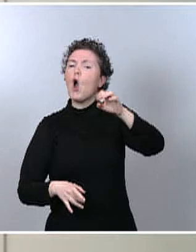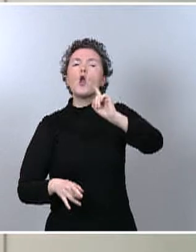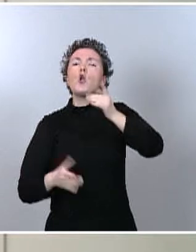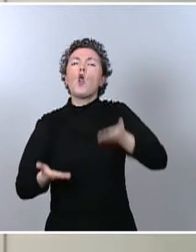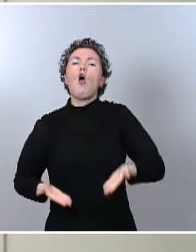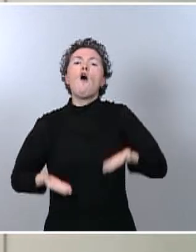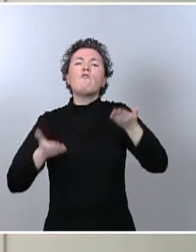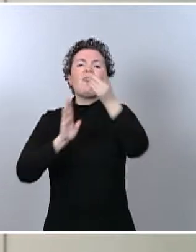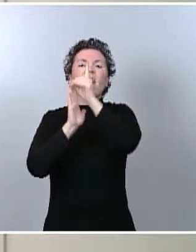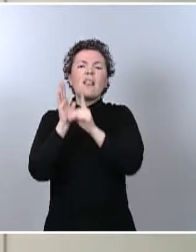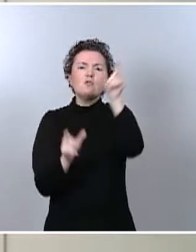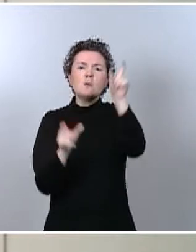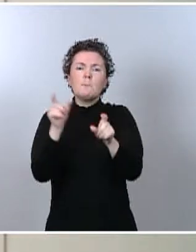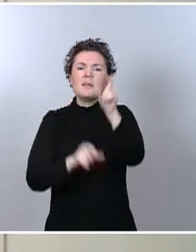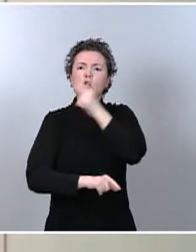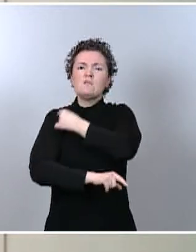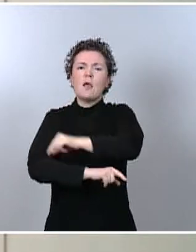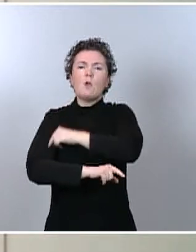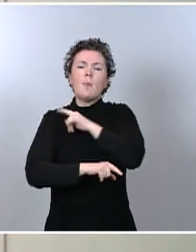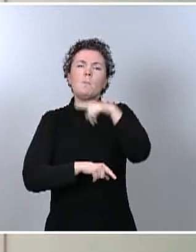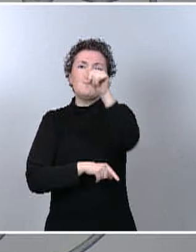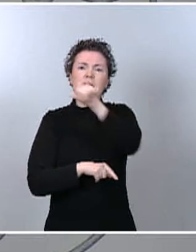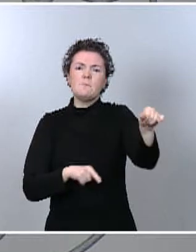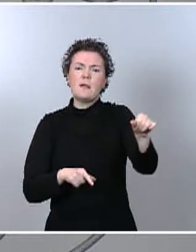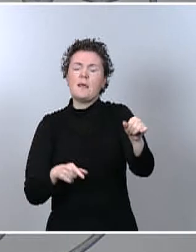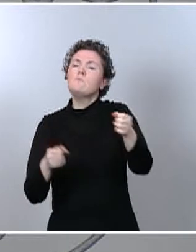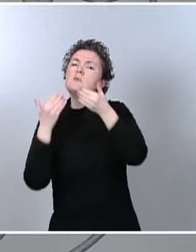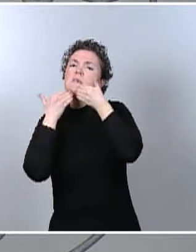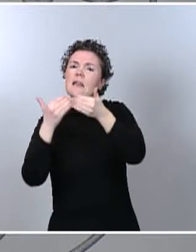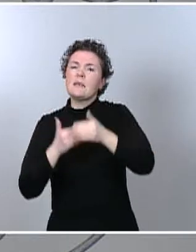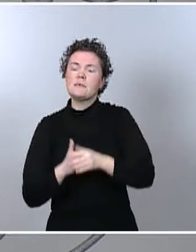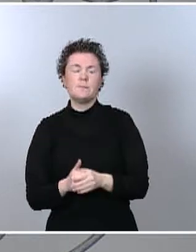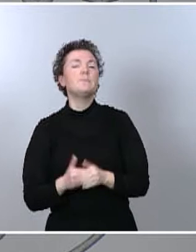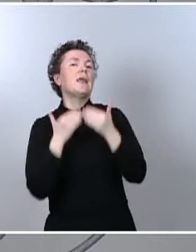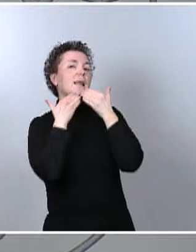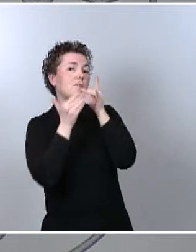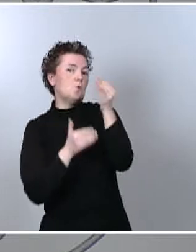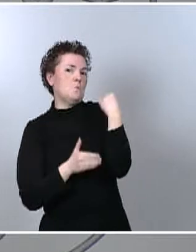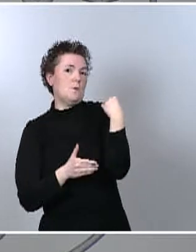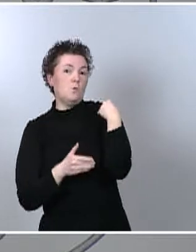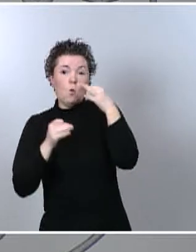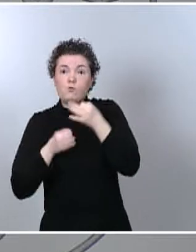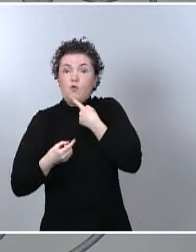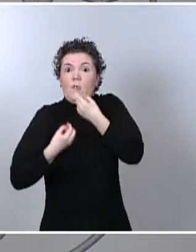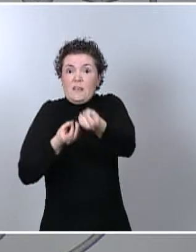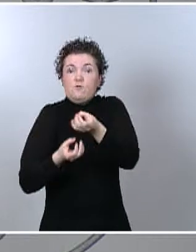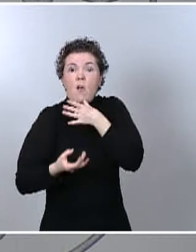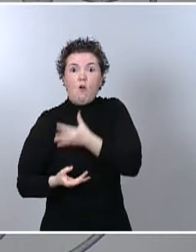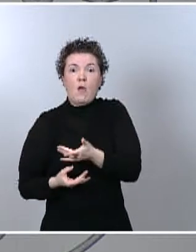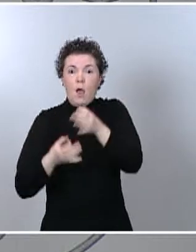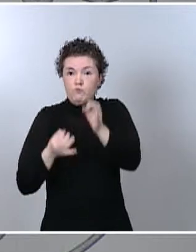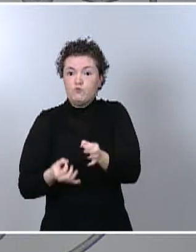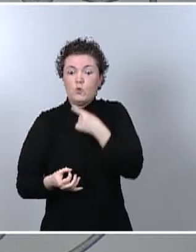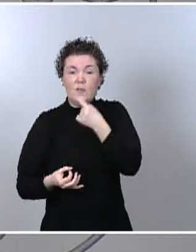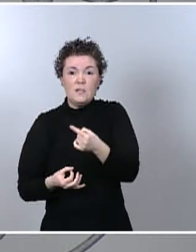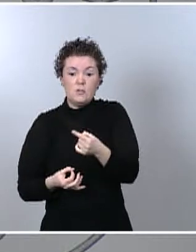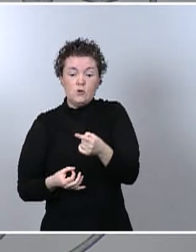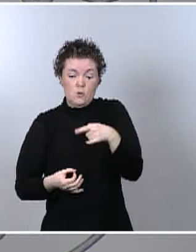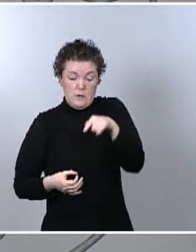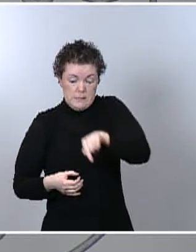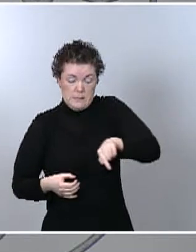vacunados en su primera semana. Muchas gracias. Muchas gracias, Lucía. Pues los acabo de ofrecer y acabo de decirle que cuando acabe esta comparecencia